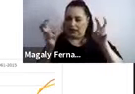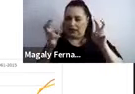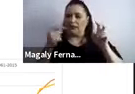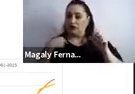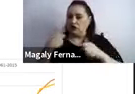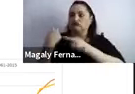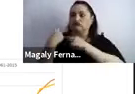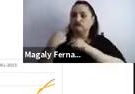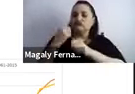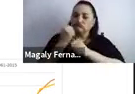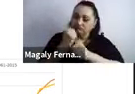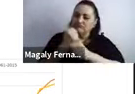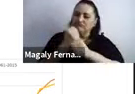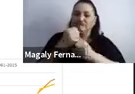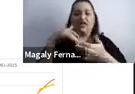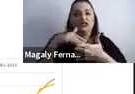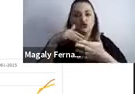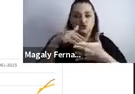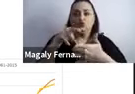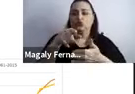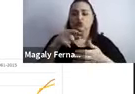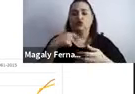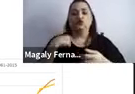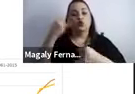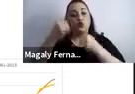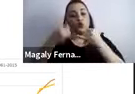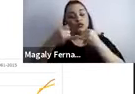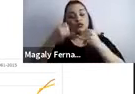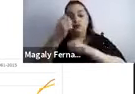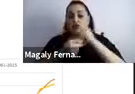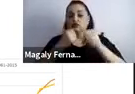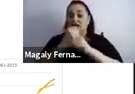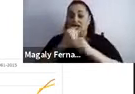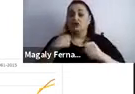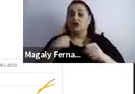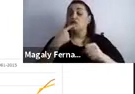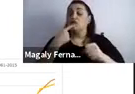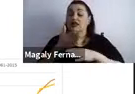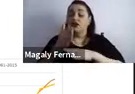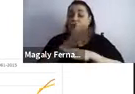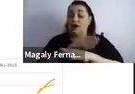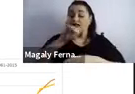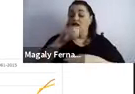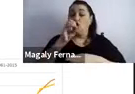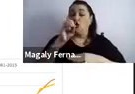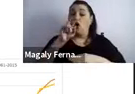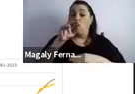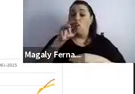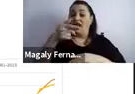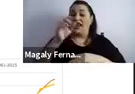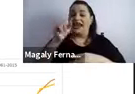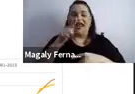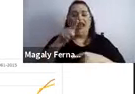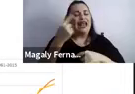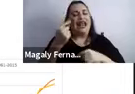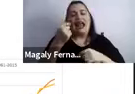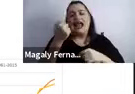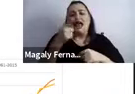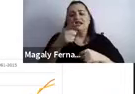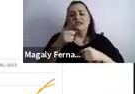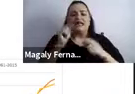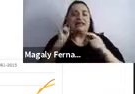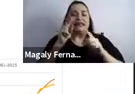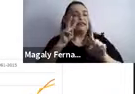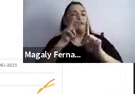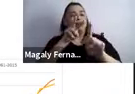mucho en mis estudios de los últimos años, y como antes decía Jorge, pues yo creo que es casi una de las dimensiones